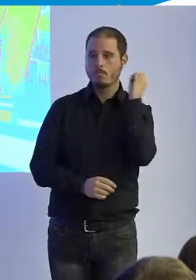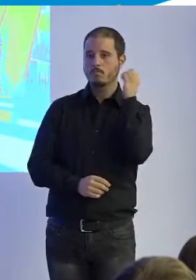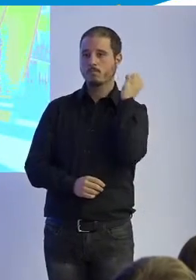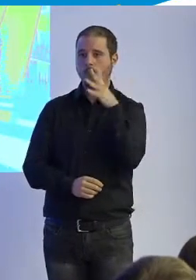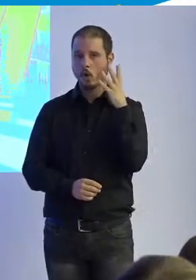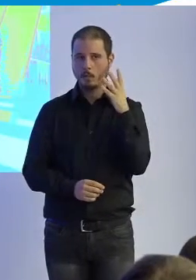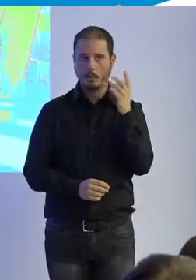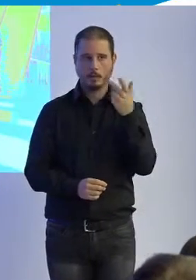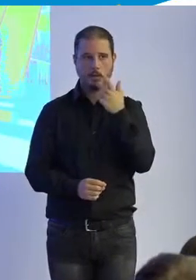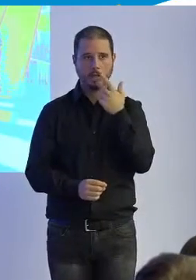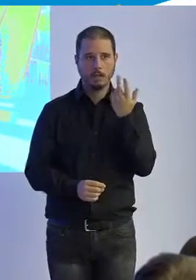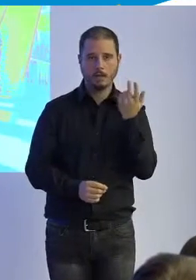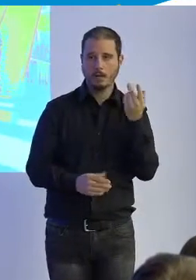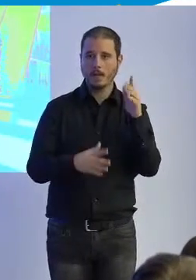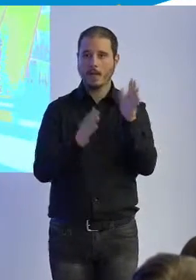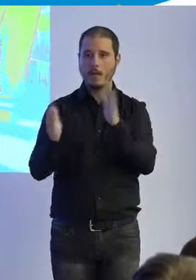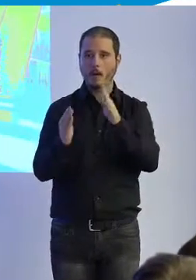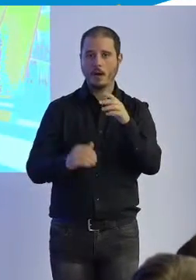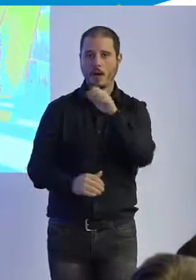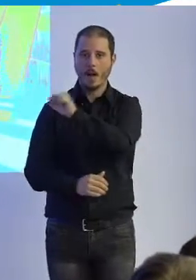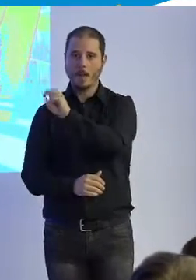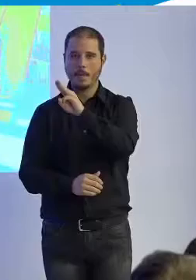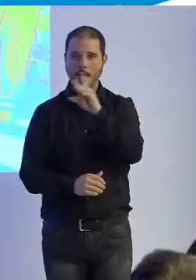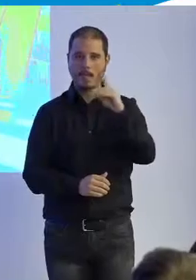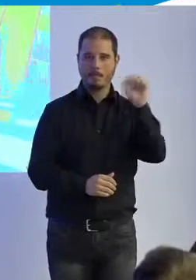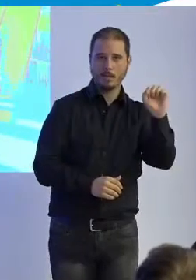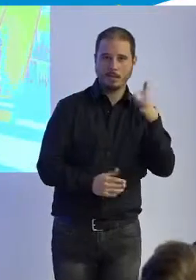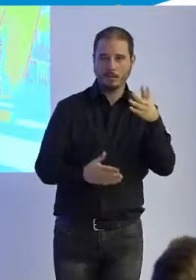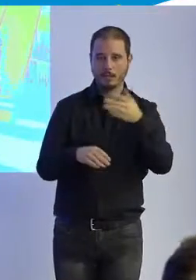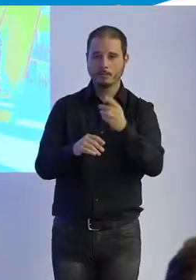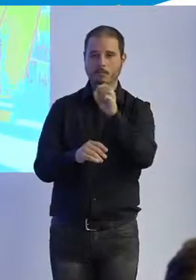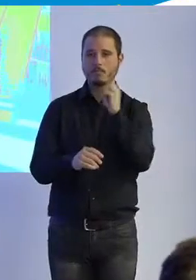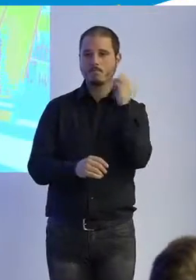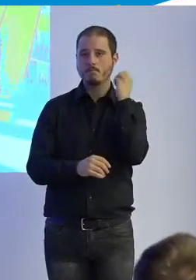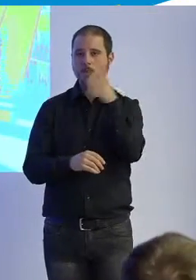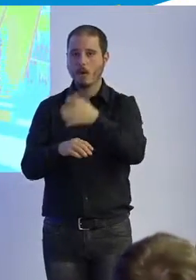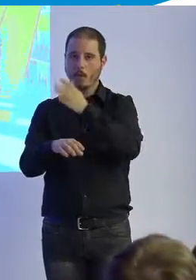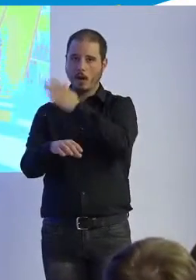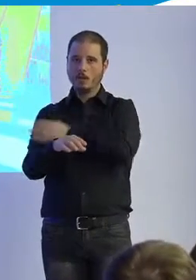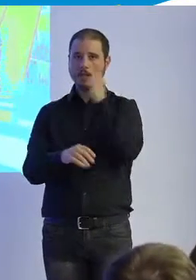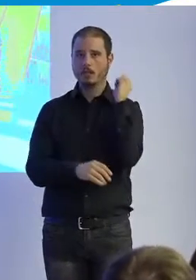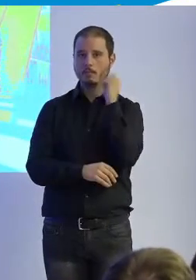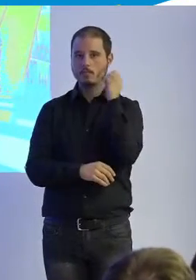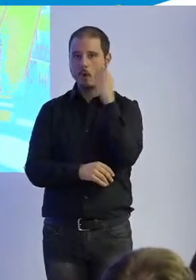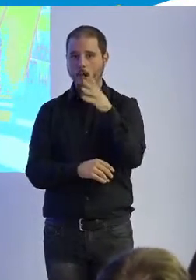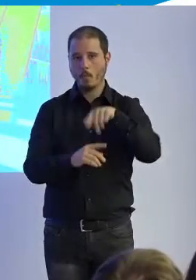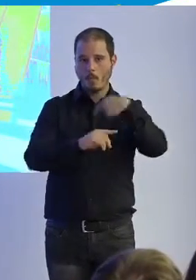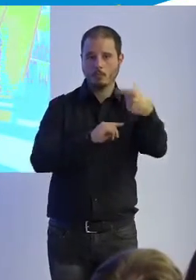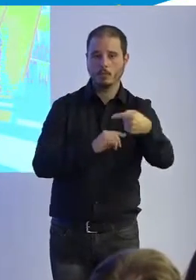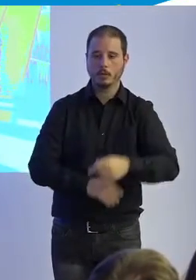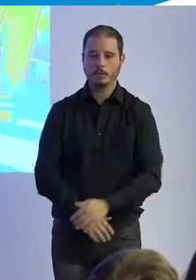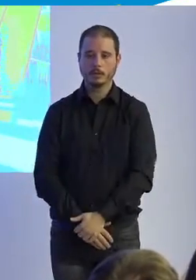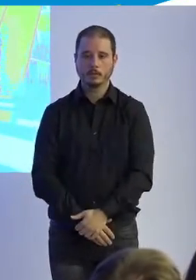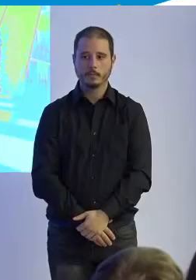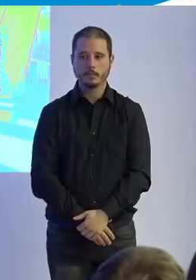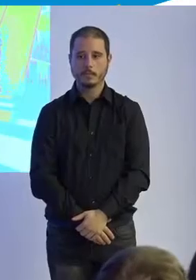AP y DP, antes de Pokémon y después de Pokémon, porque ha sido brutal, y la tecnología que utiliza es